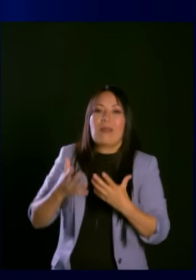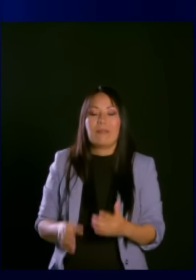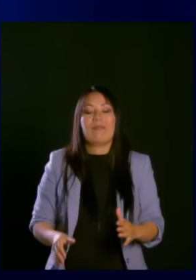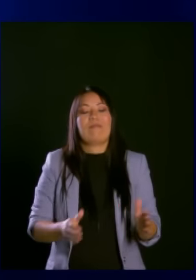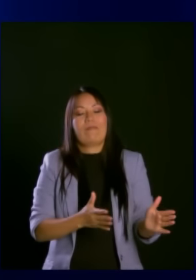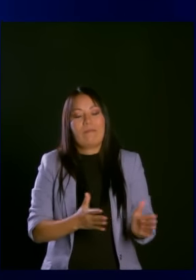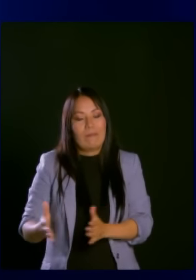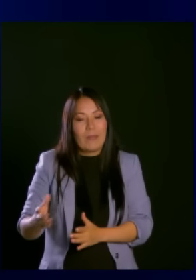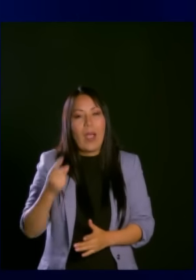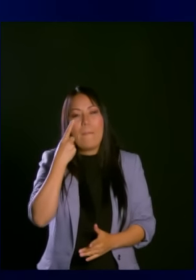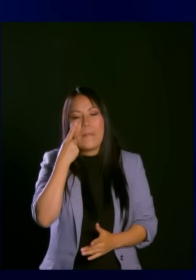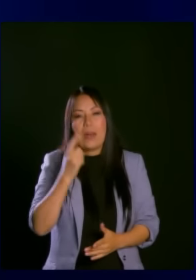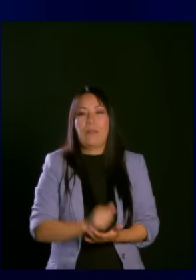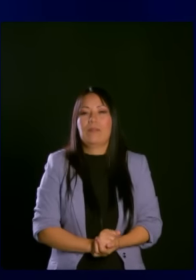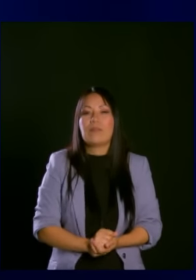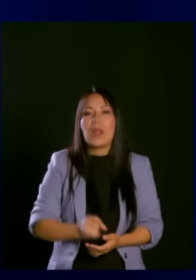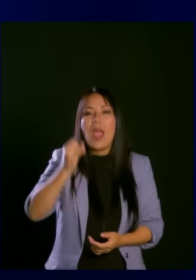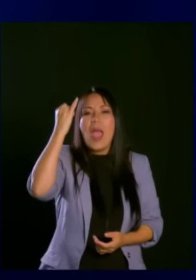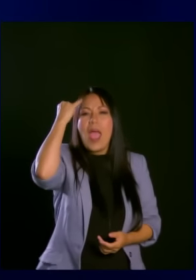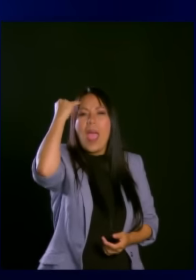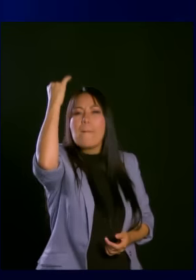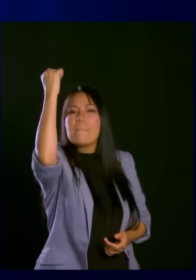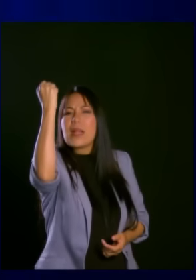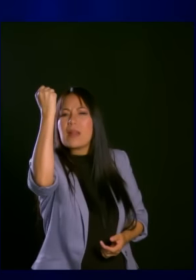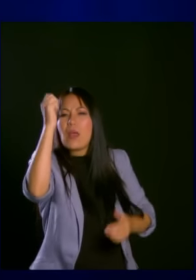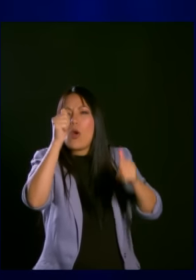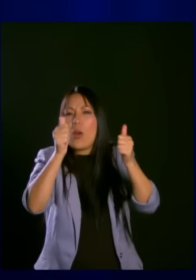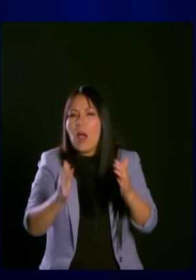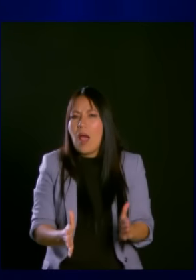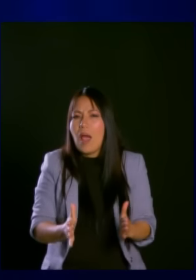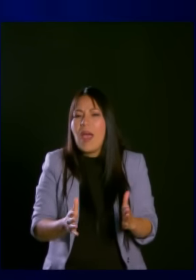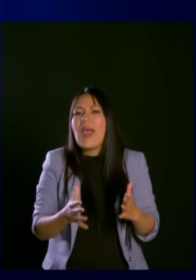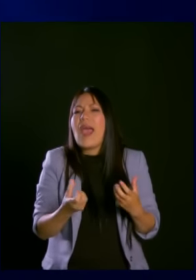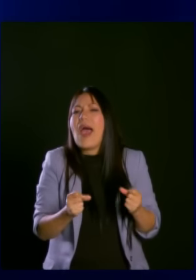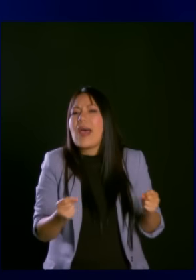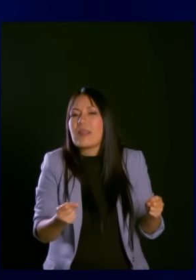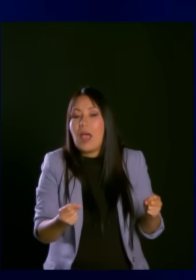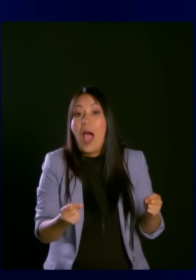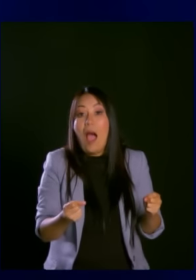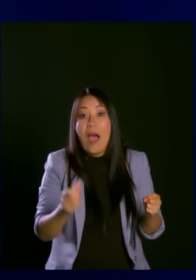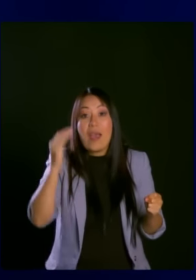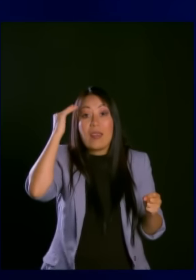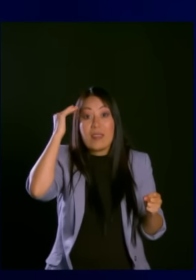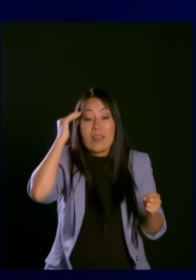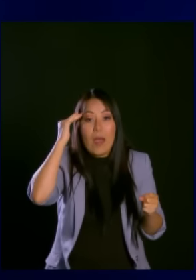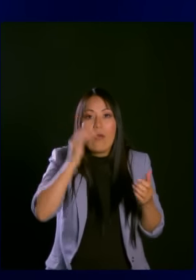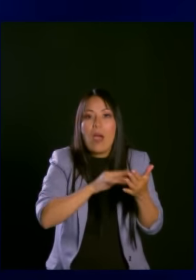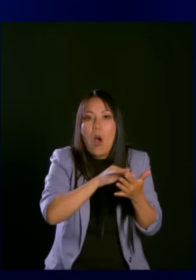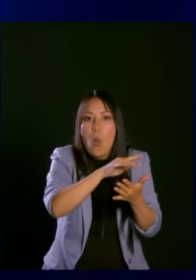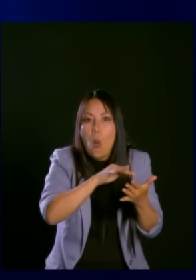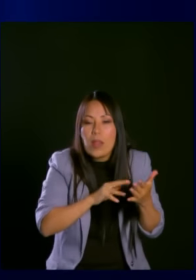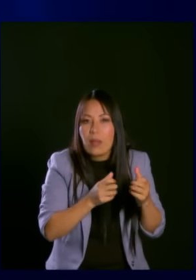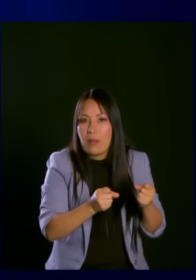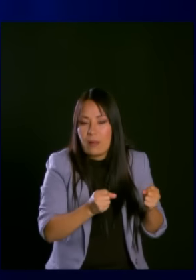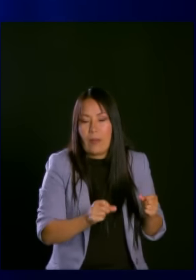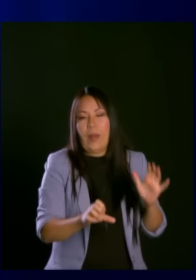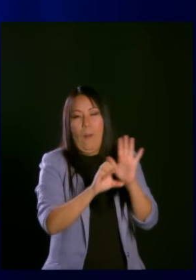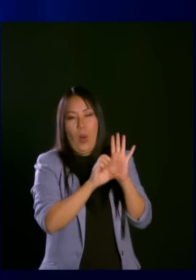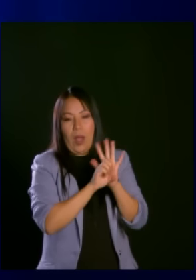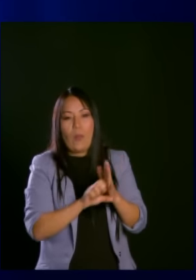emprendedor sabe hacer cuentas. Déjame leerte esto en Lucas 14, 28. Porque ¿quién de ustedes,